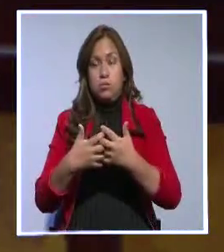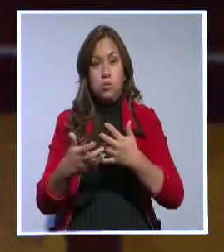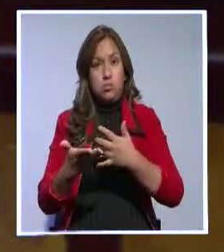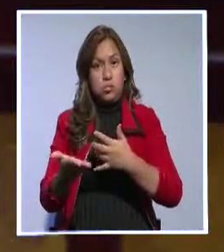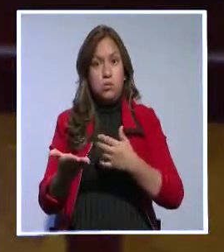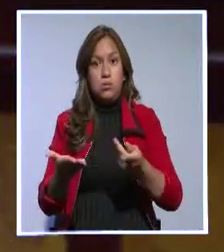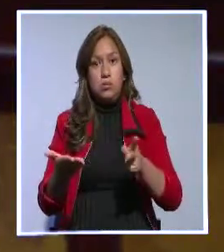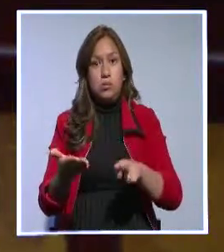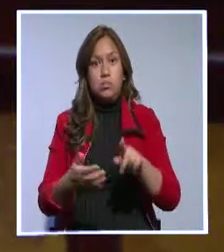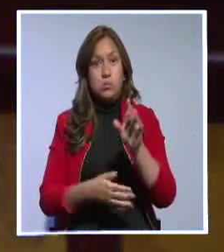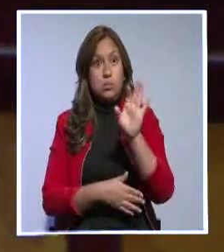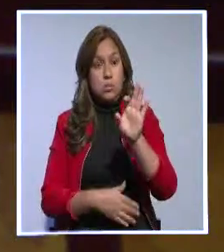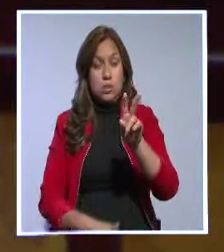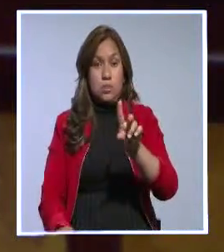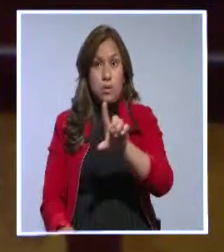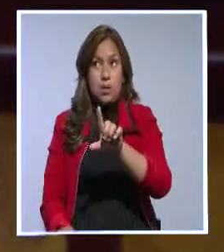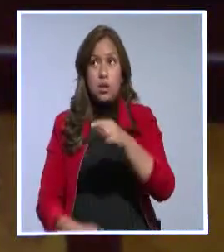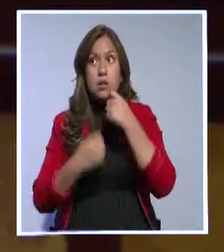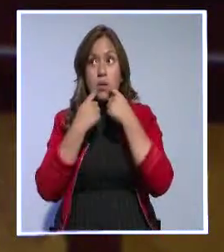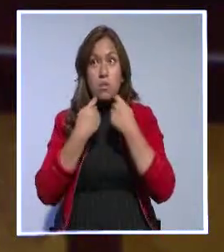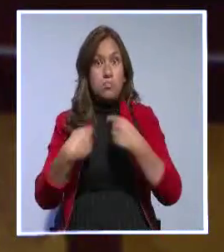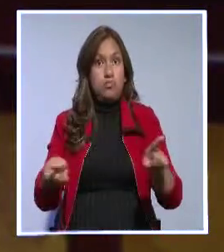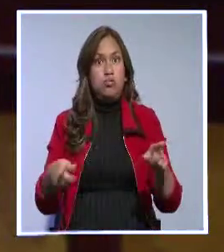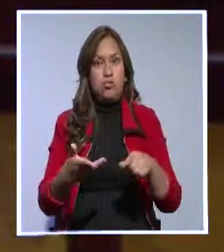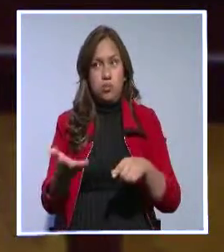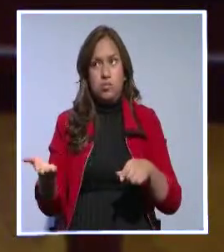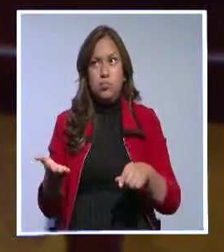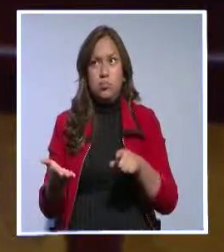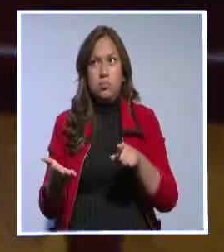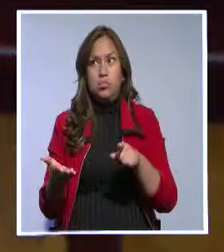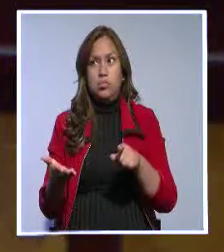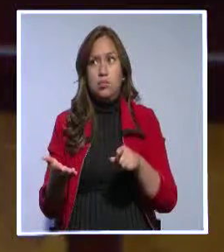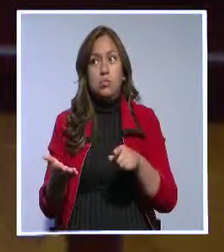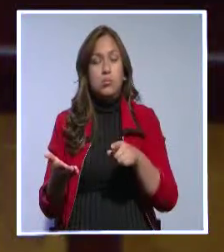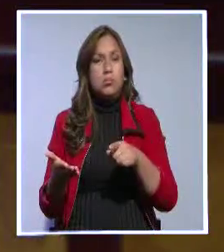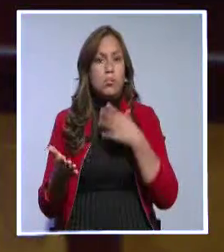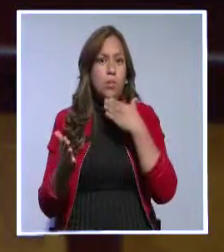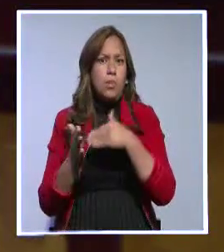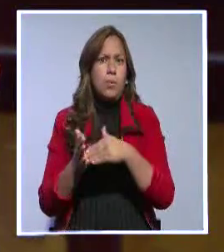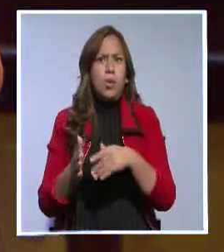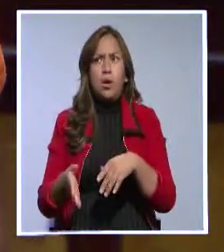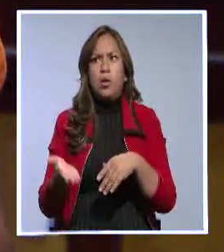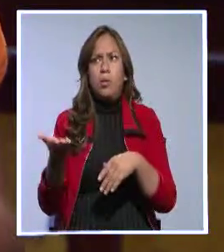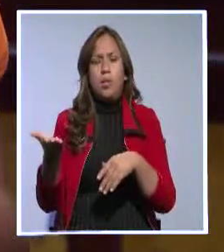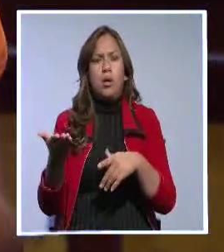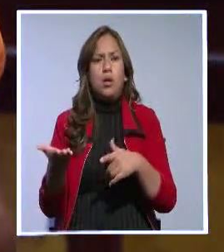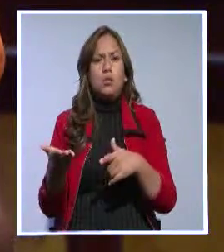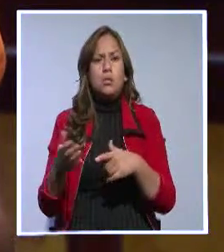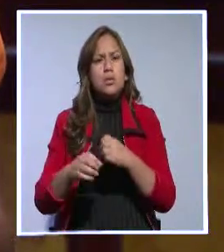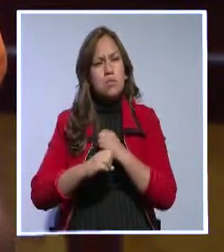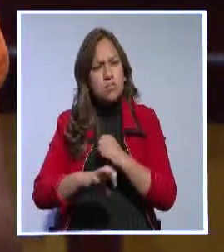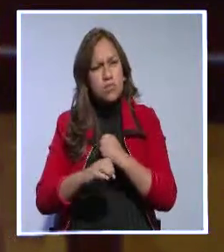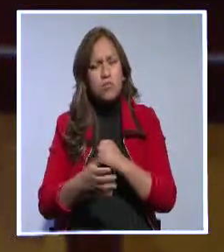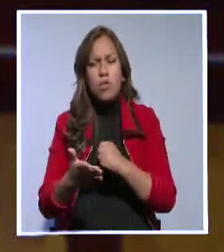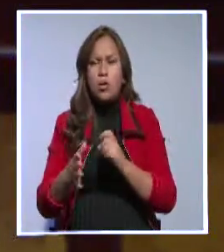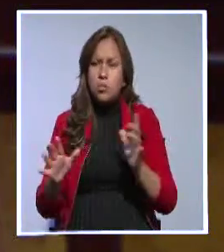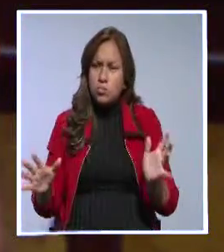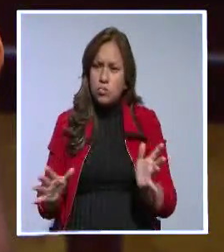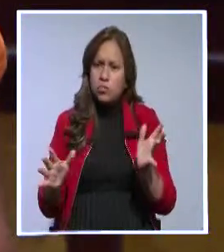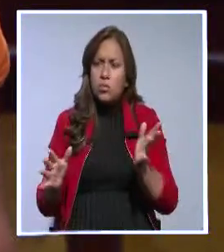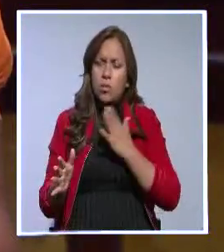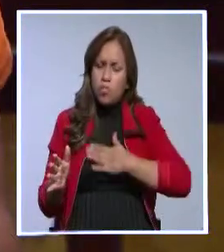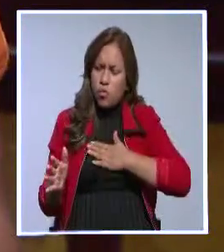por ejemplo televisión legislativa pudimos difundir antes porque tú como creas de ese comportamiento esa esa actitud